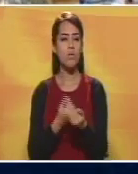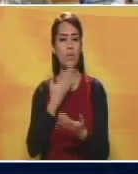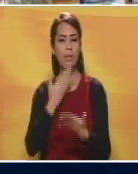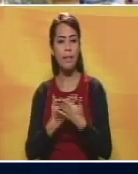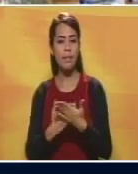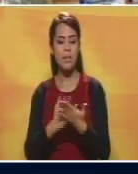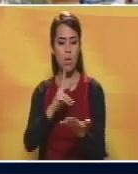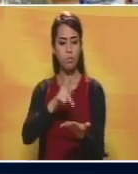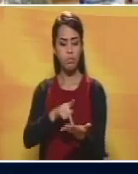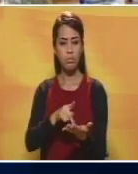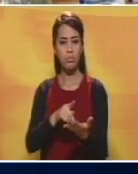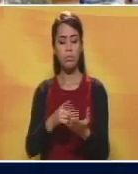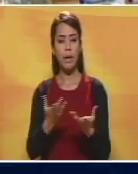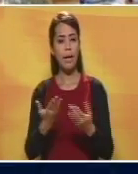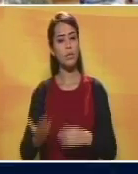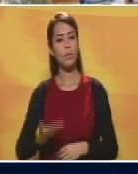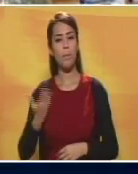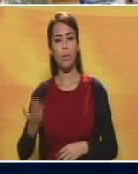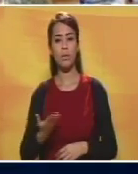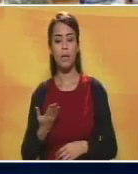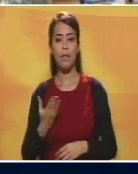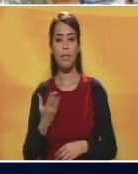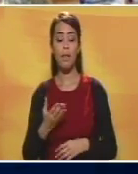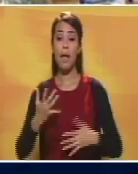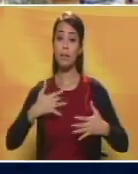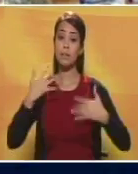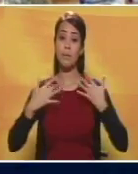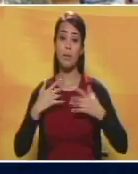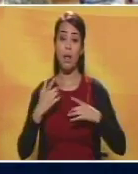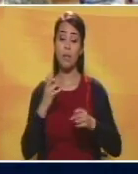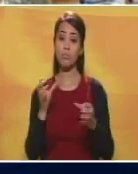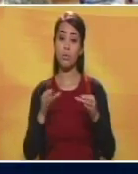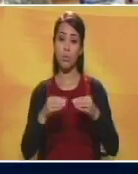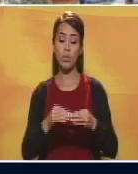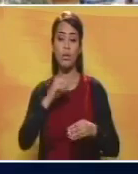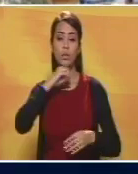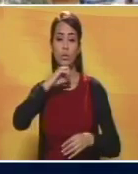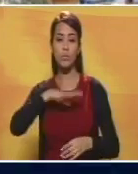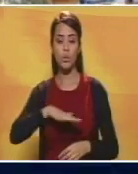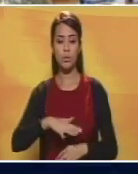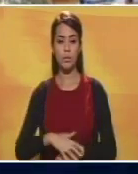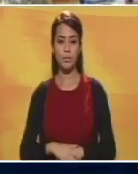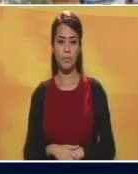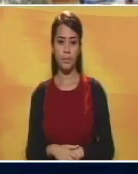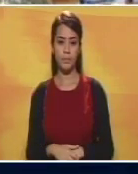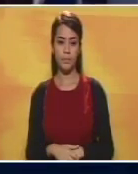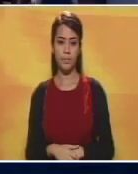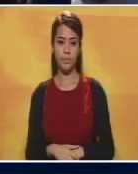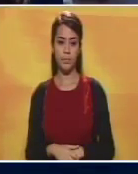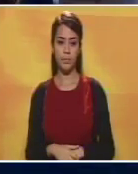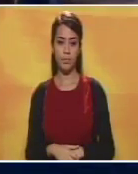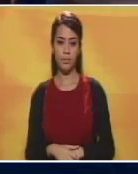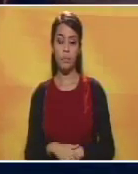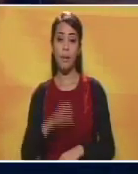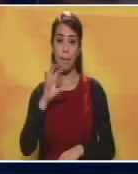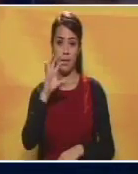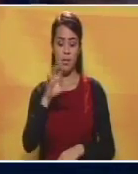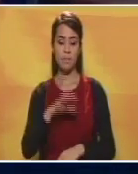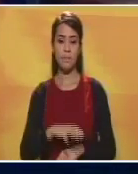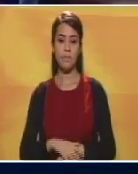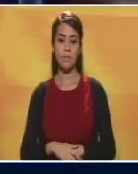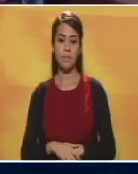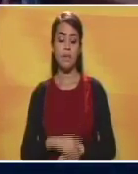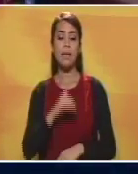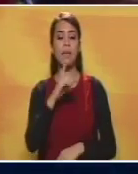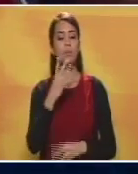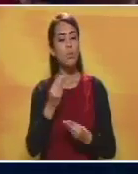testigos en estos importantes eventos de la historia presente de Nicaragua. Por otra parte,